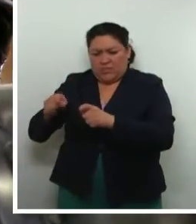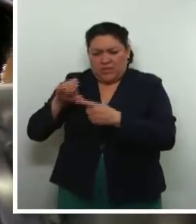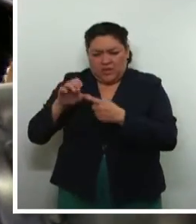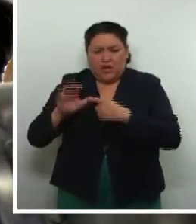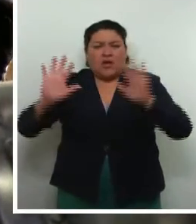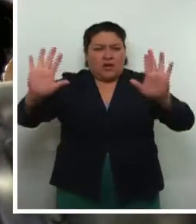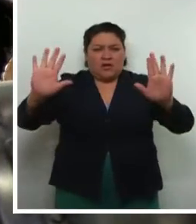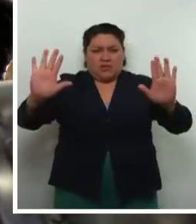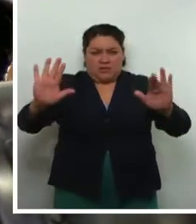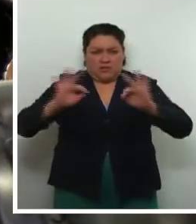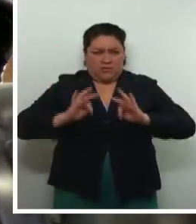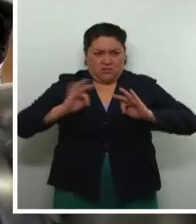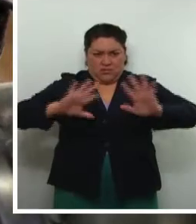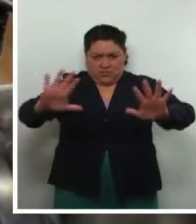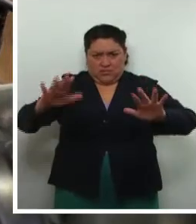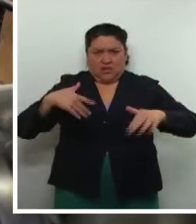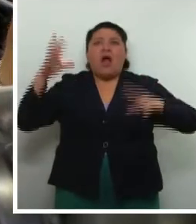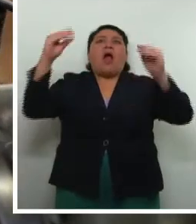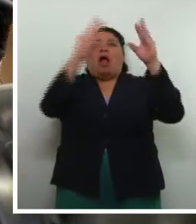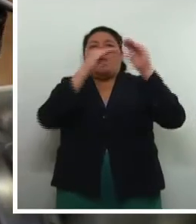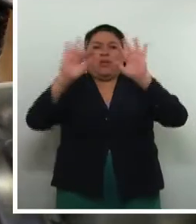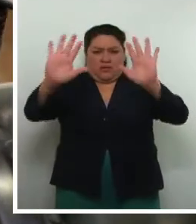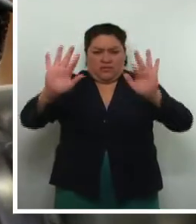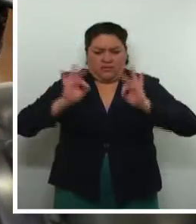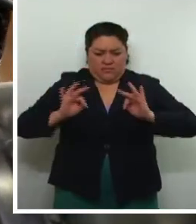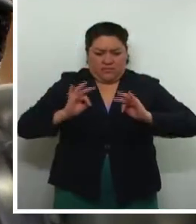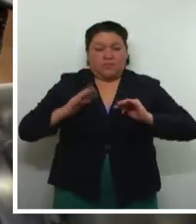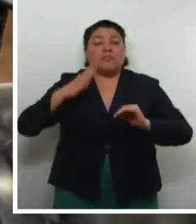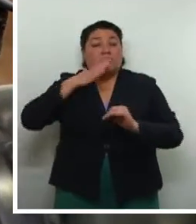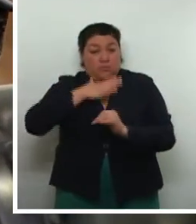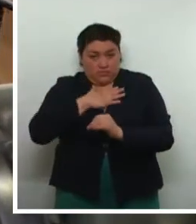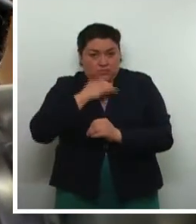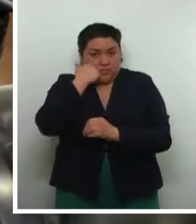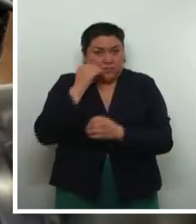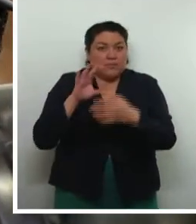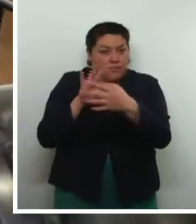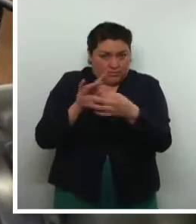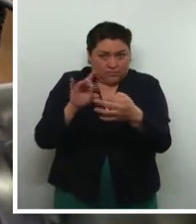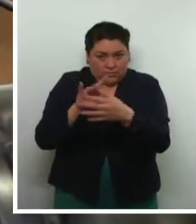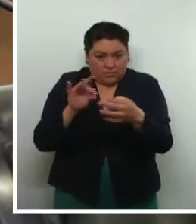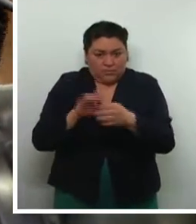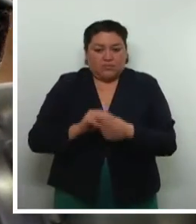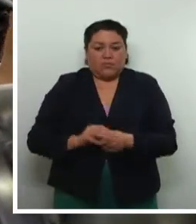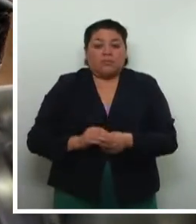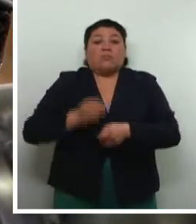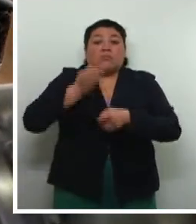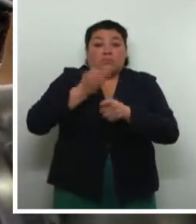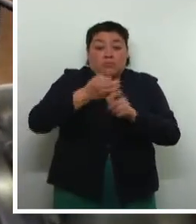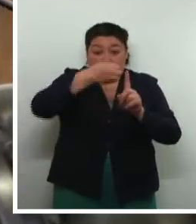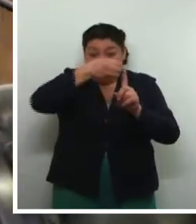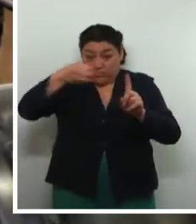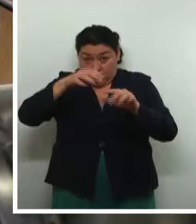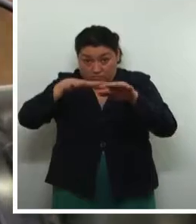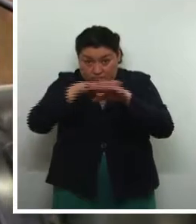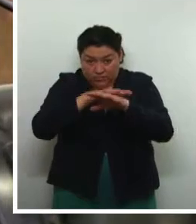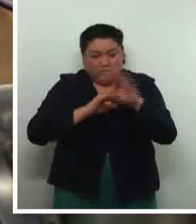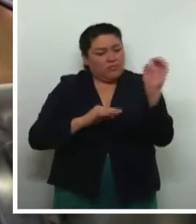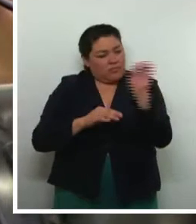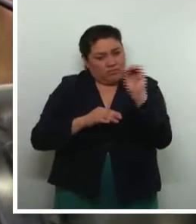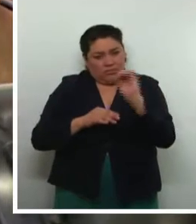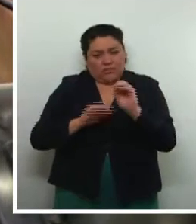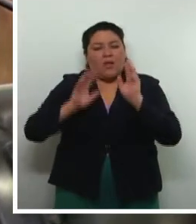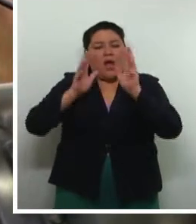déjenme terminar. Lo que yo sí creo es que no se trata de modificar el método que ya